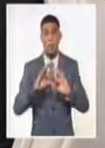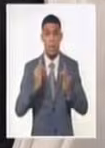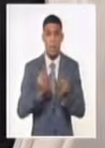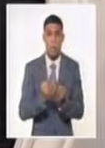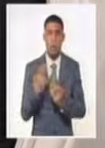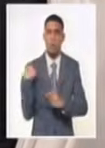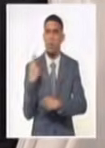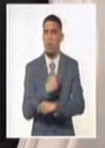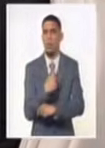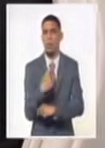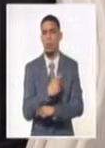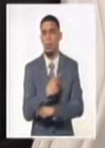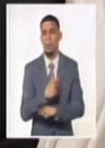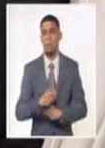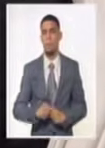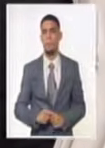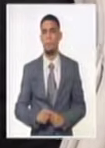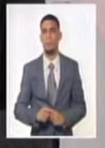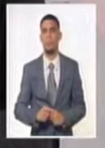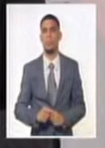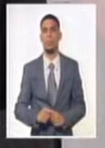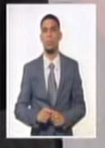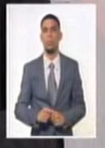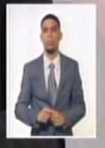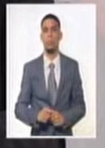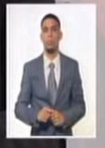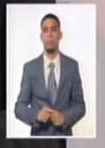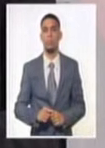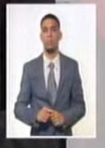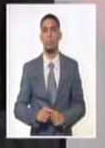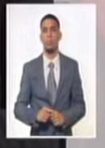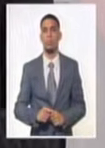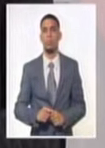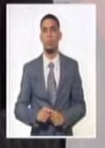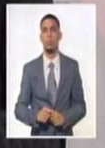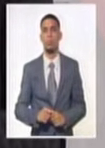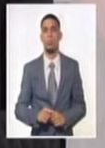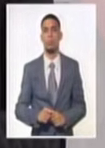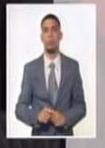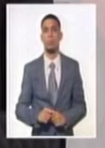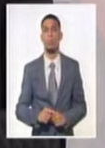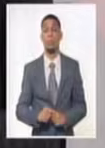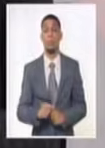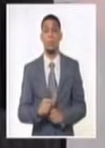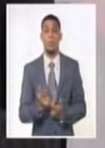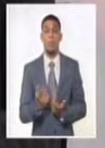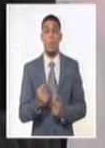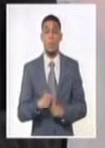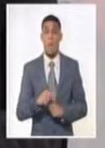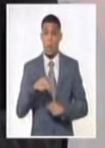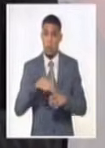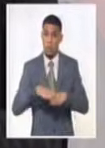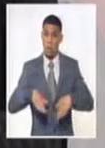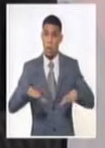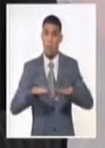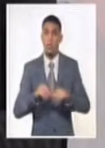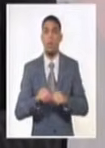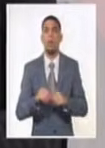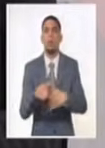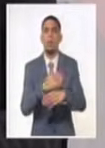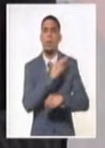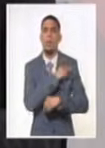profesores de todo el país? Sí, Randy, mira, en primer lugar, aquí los ministros han planteado un grupo de